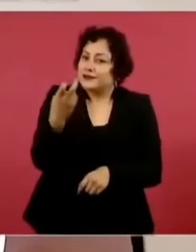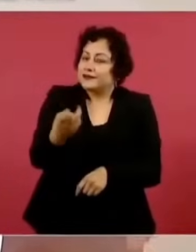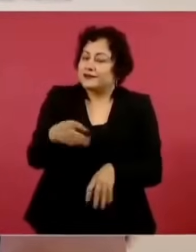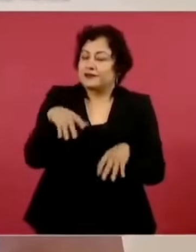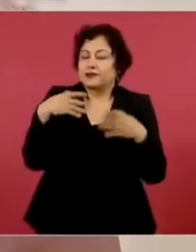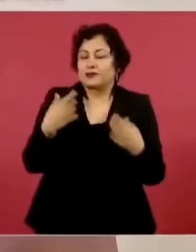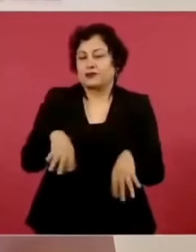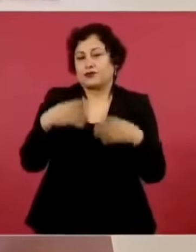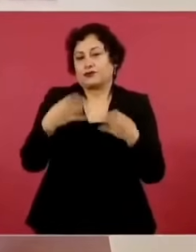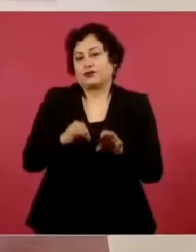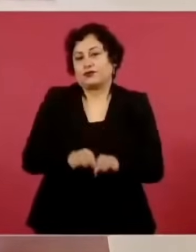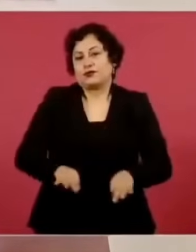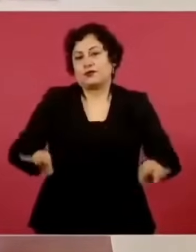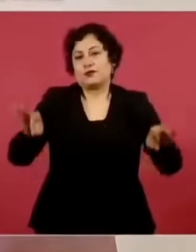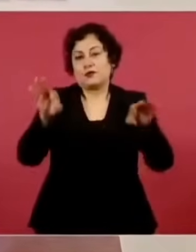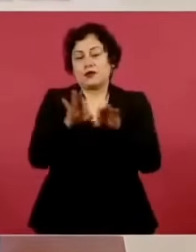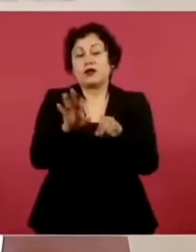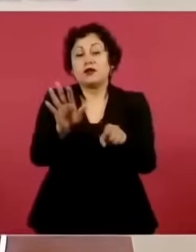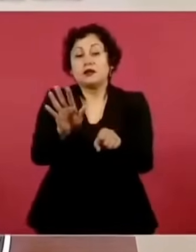transformación